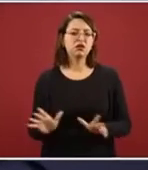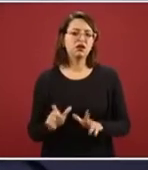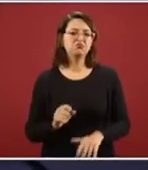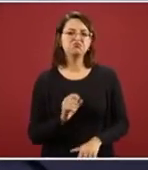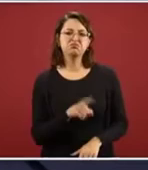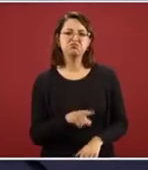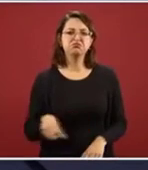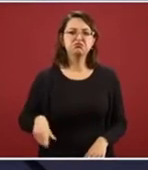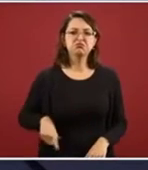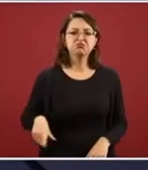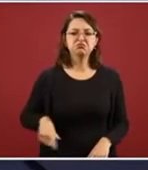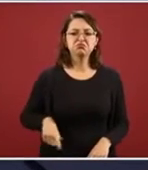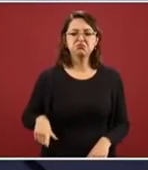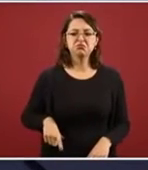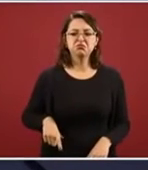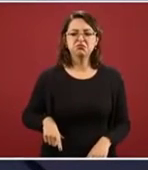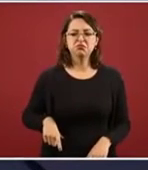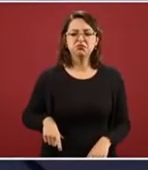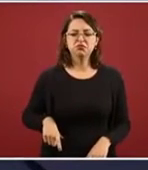gobierno